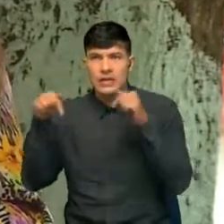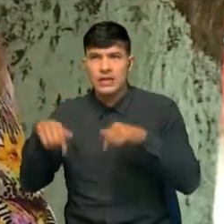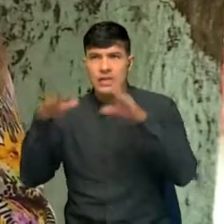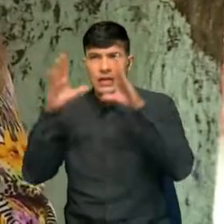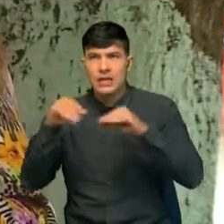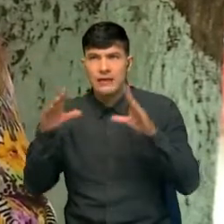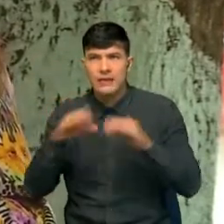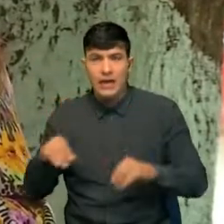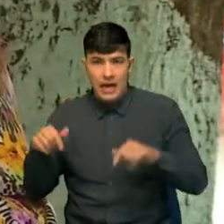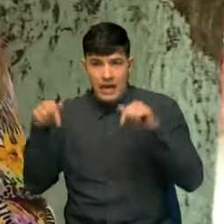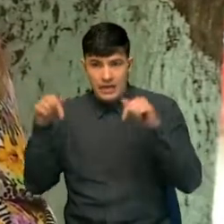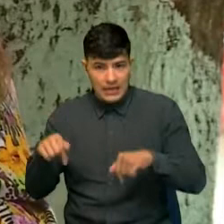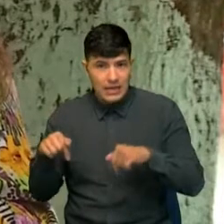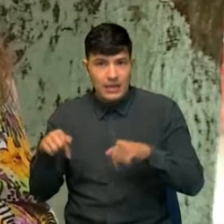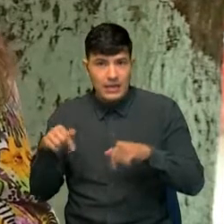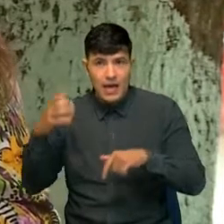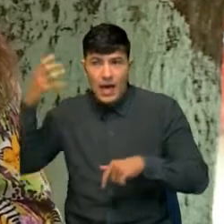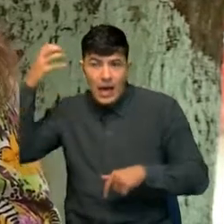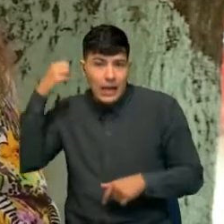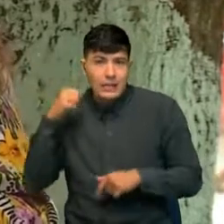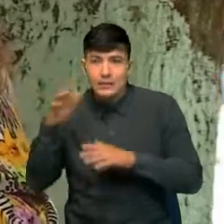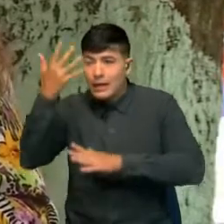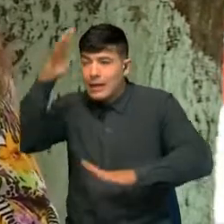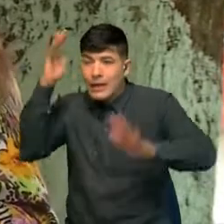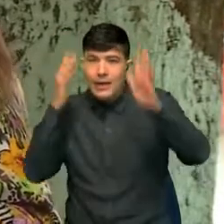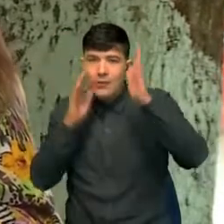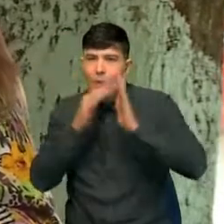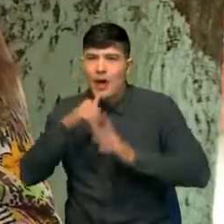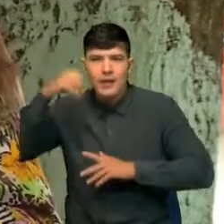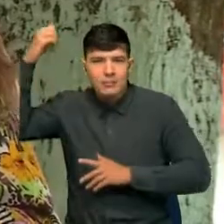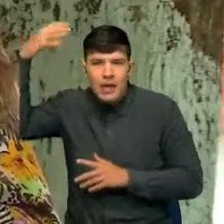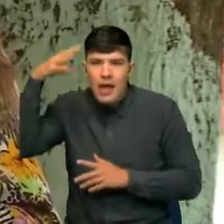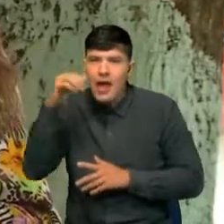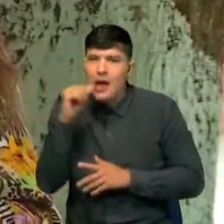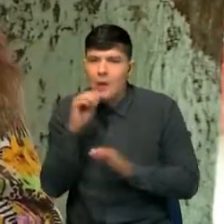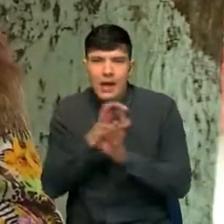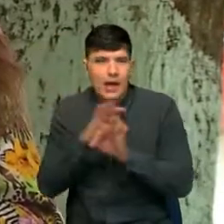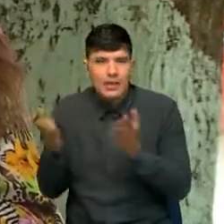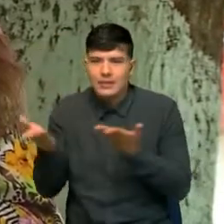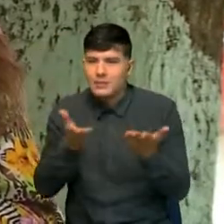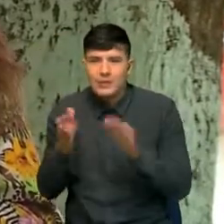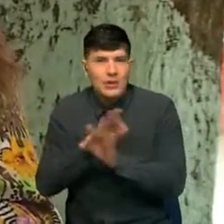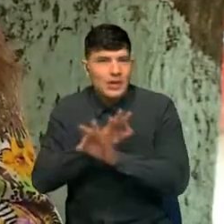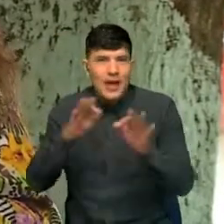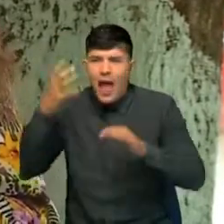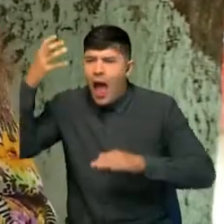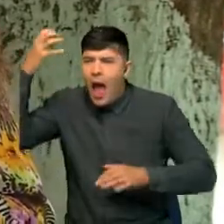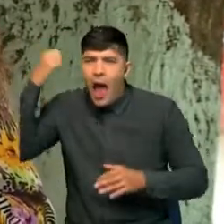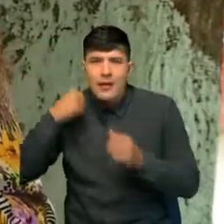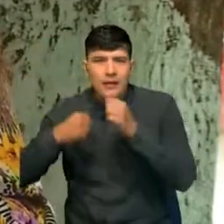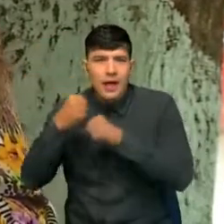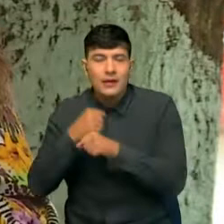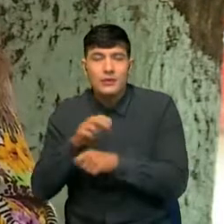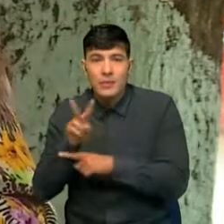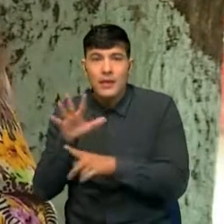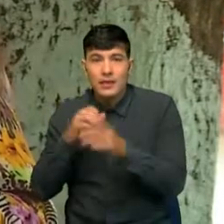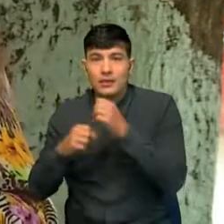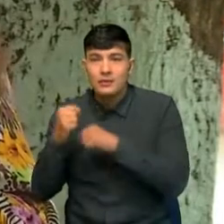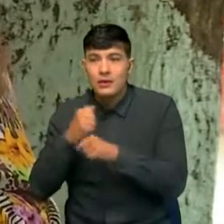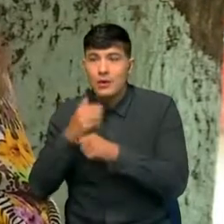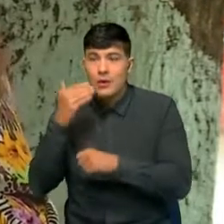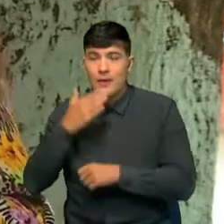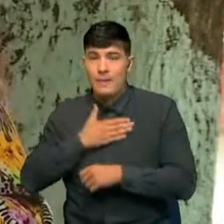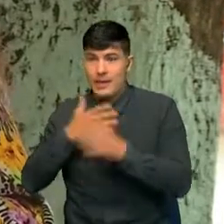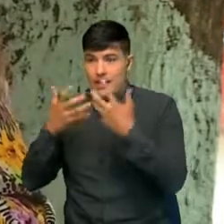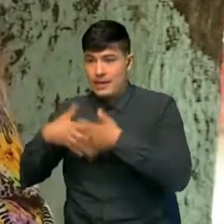esta oscuridad, en este monte, porque no había luz, no había agua, no había servicio de ninguna clase, ¿sí? Esto, mi esposo, como trabajaba en la eléctrica